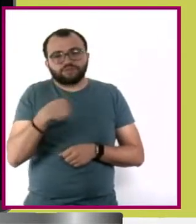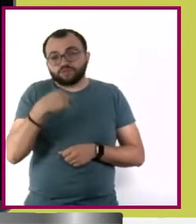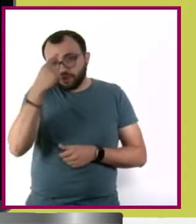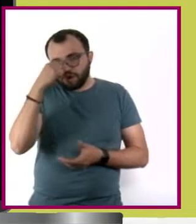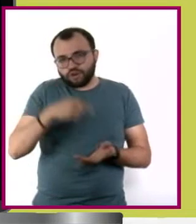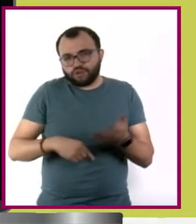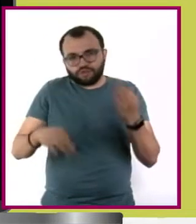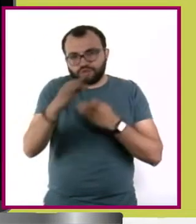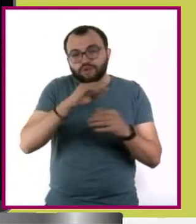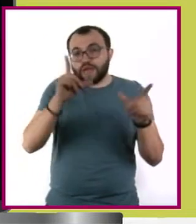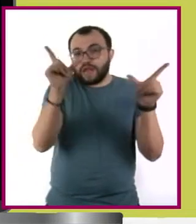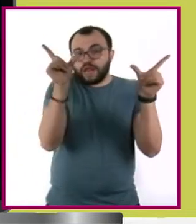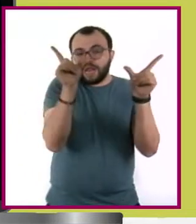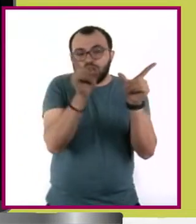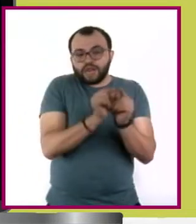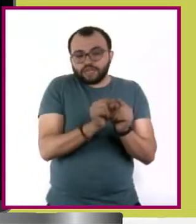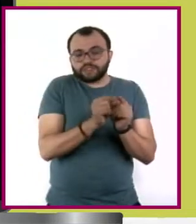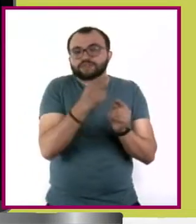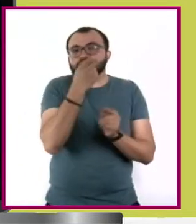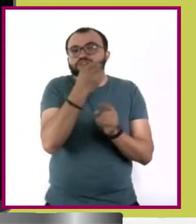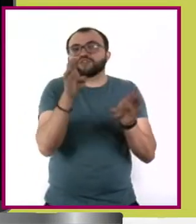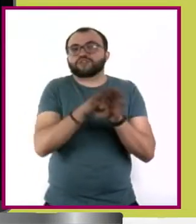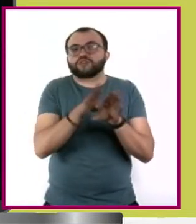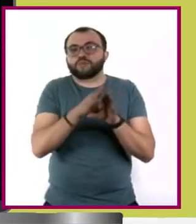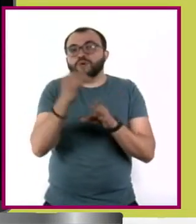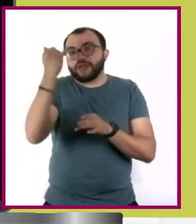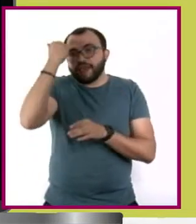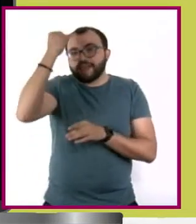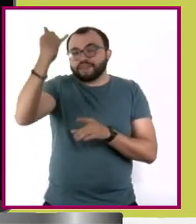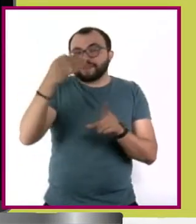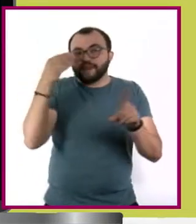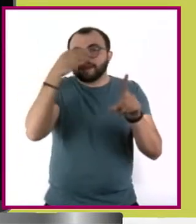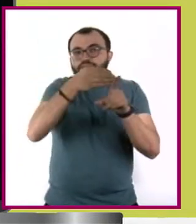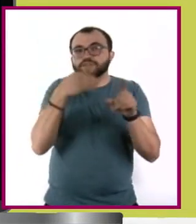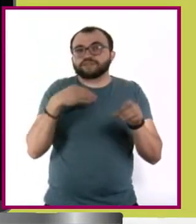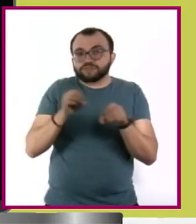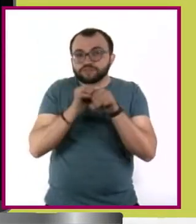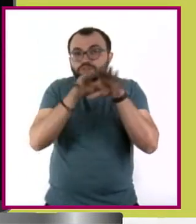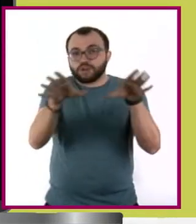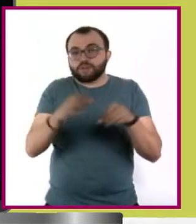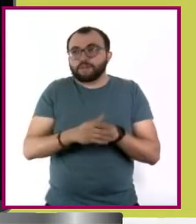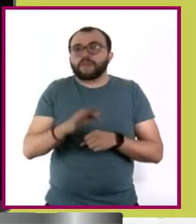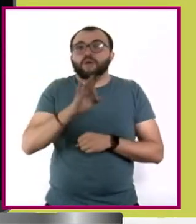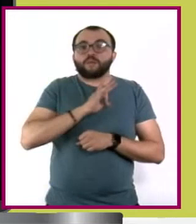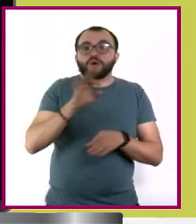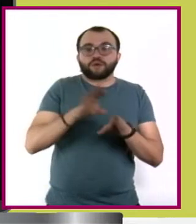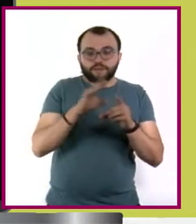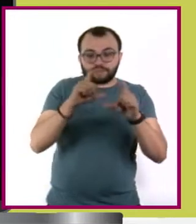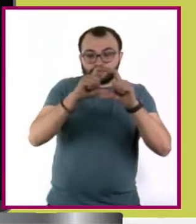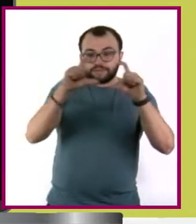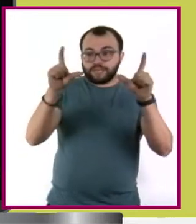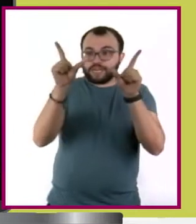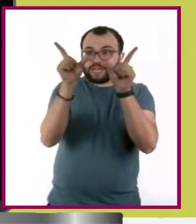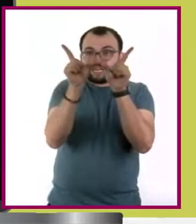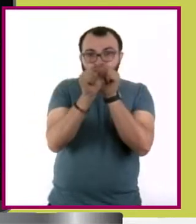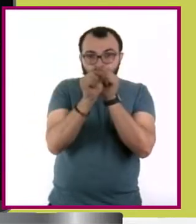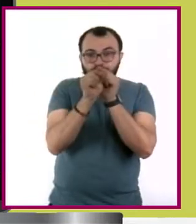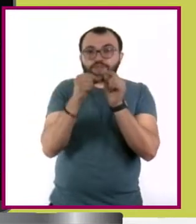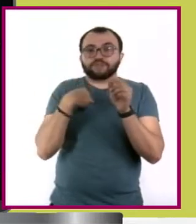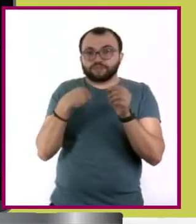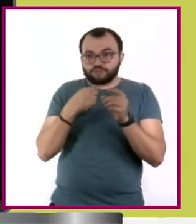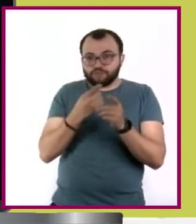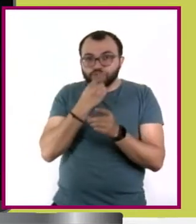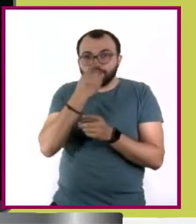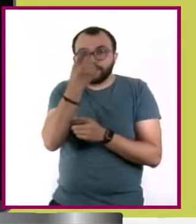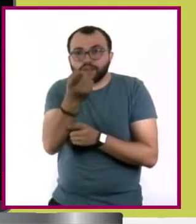es la transmisión de una idea central que te puede invitar a profundizar en un conocimiento